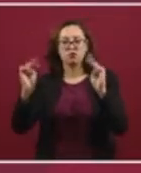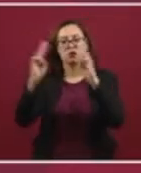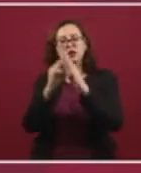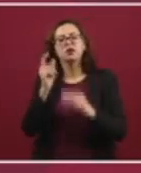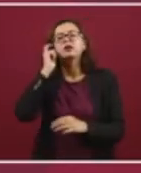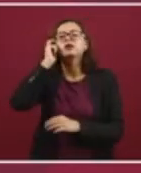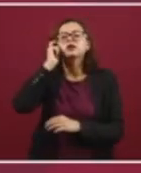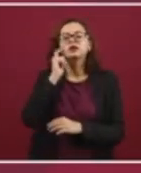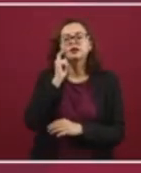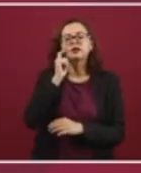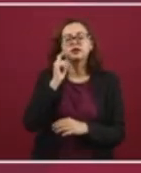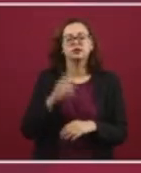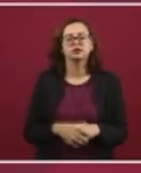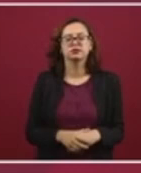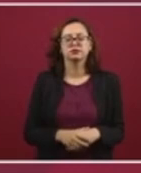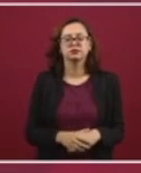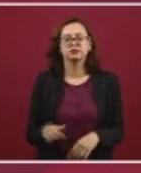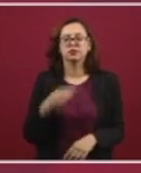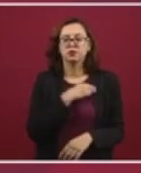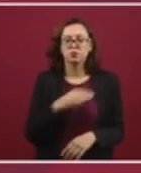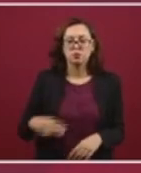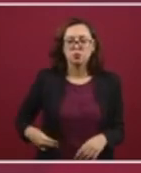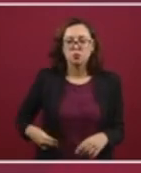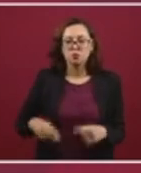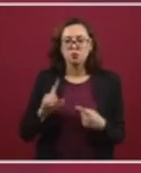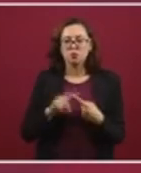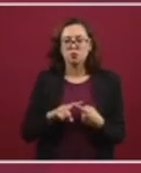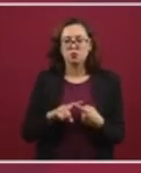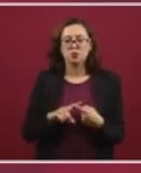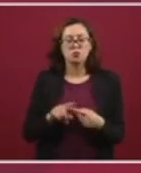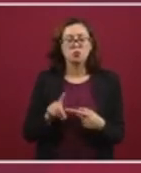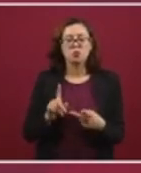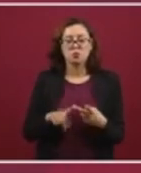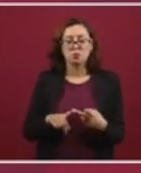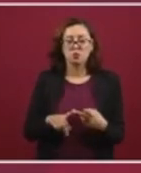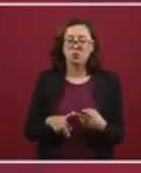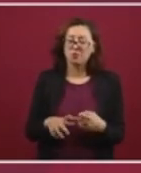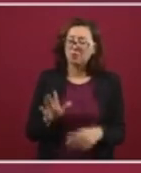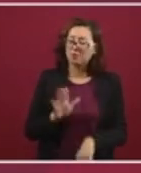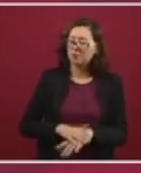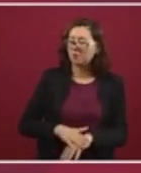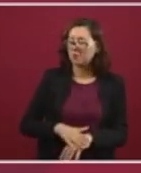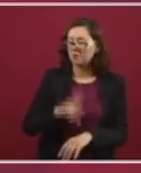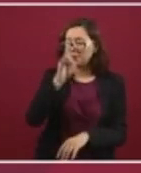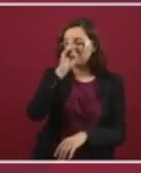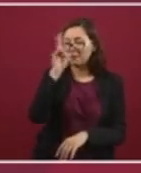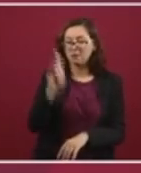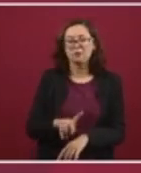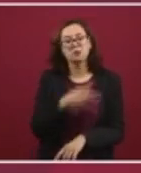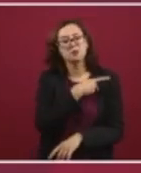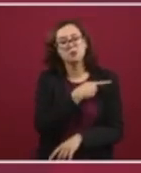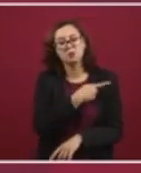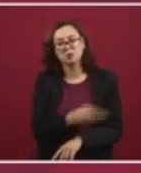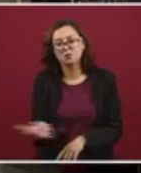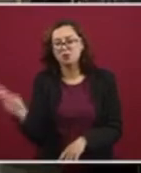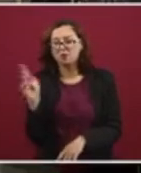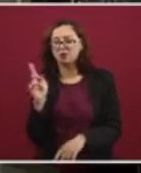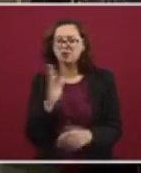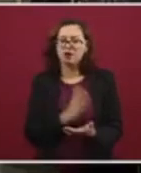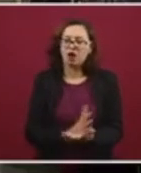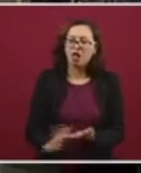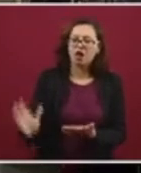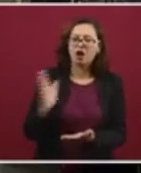son de los municipios más pobres y